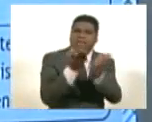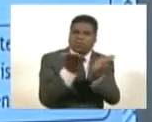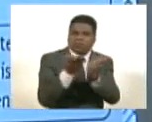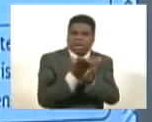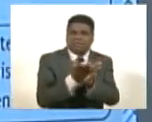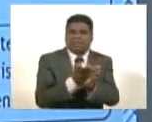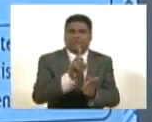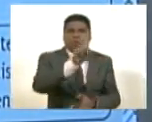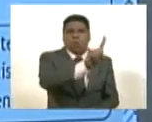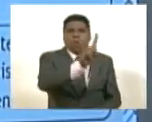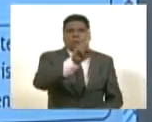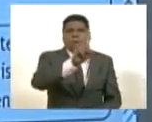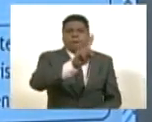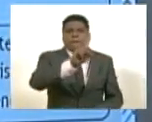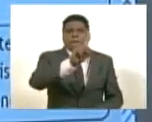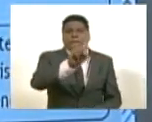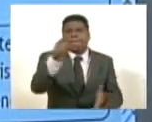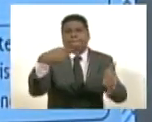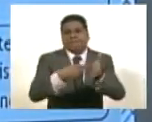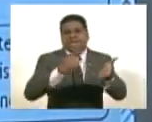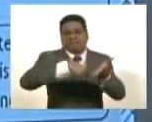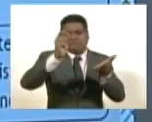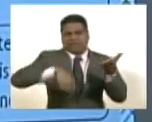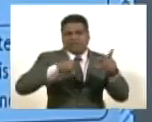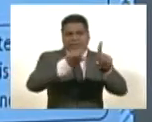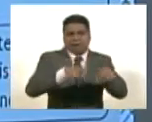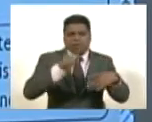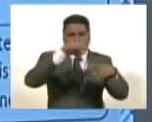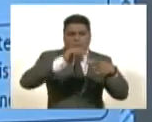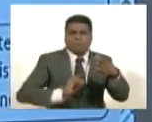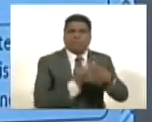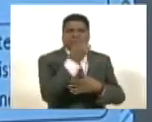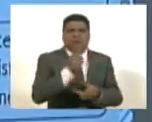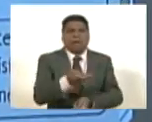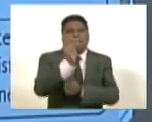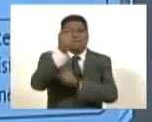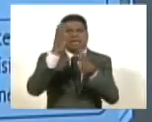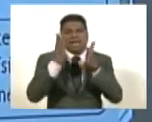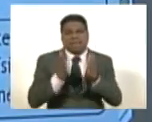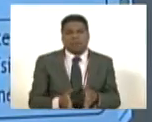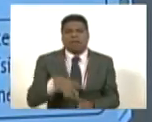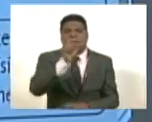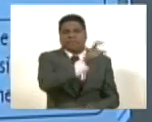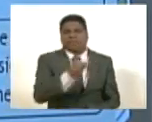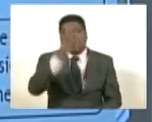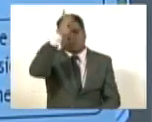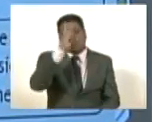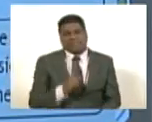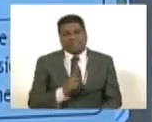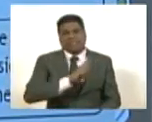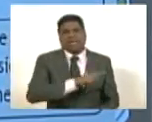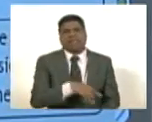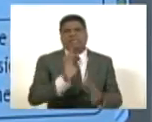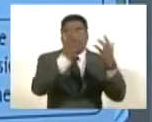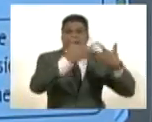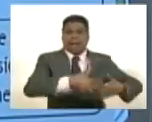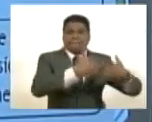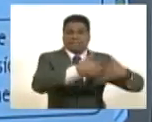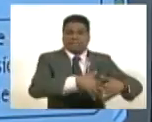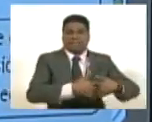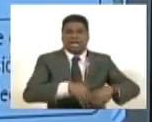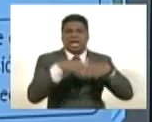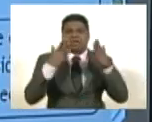y el resto de los sectores, campesinos, campesinas, pescadoras, pescadores, personas con discapacidad, empresarios o